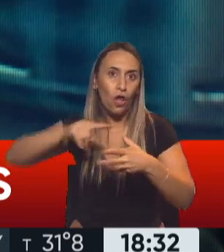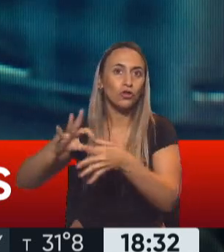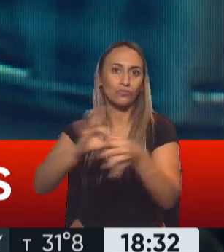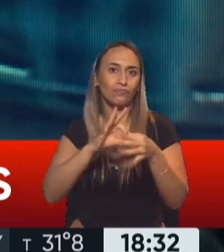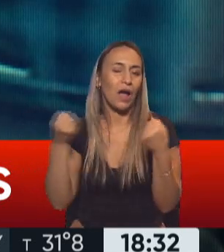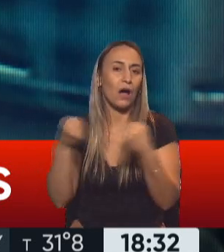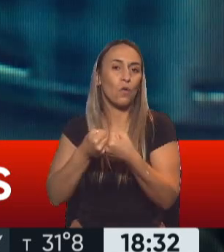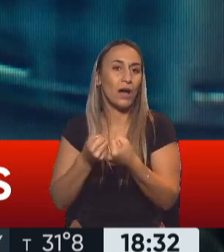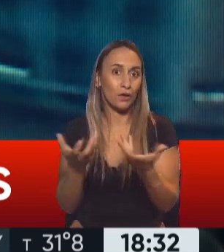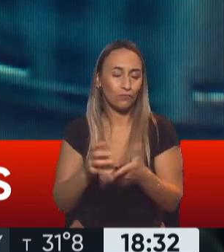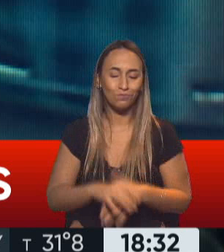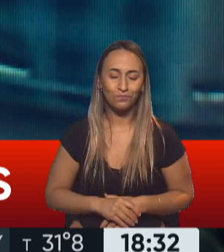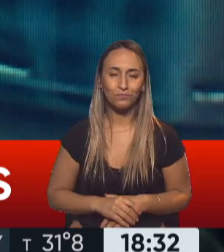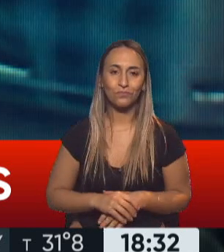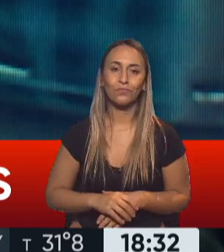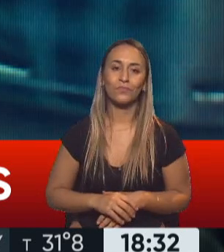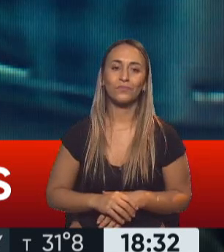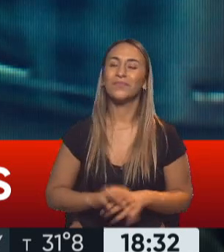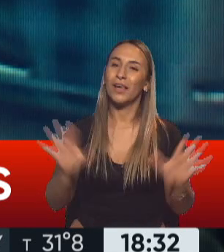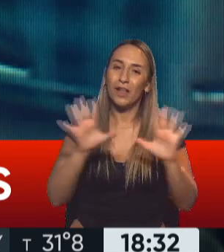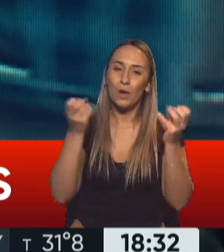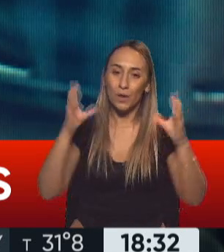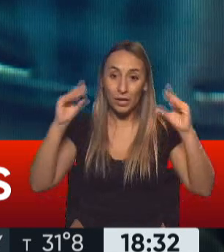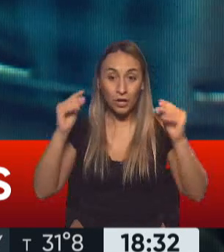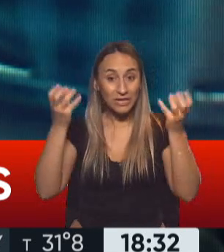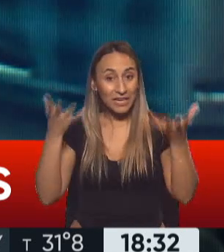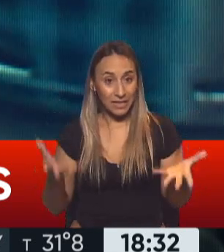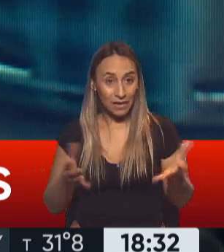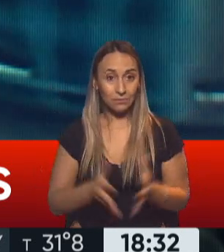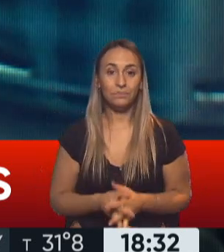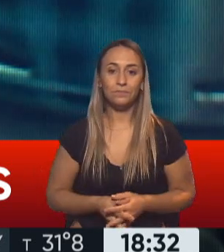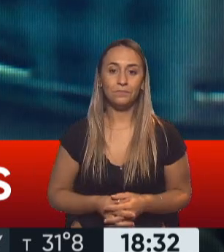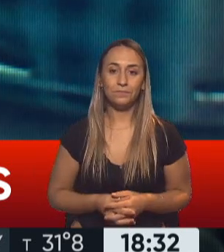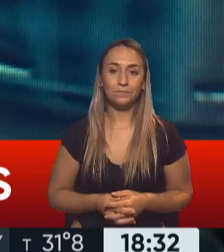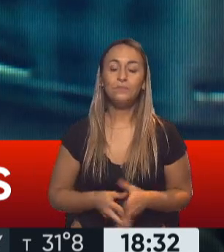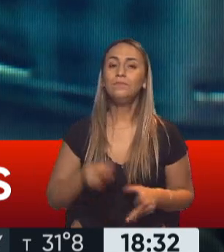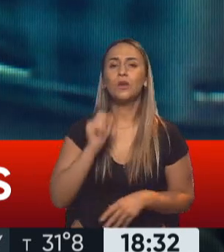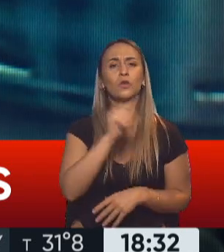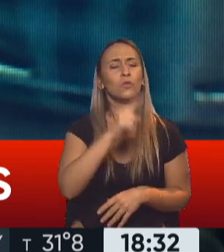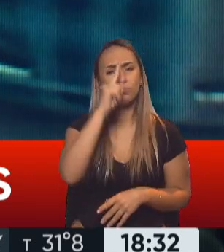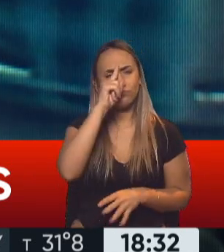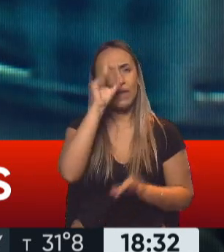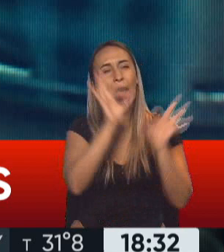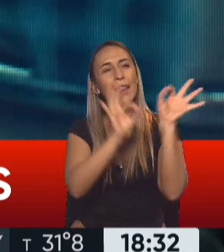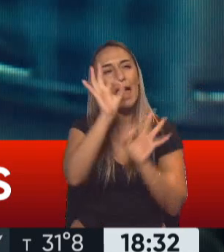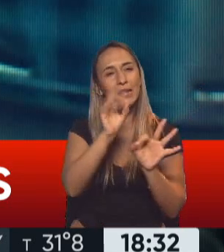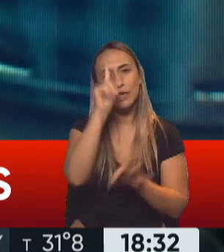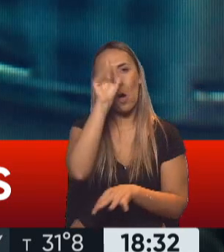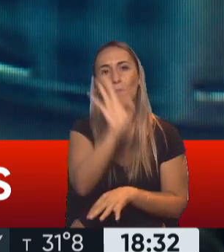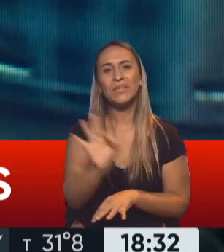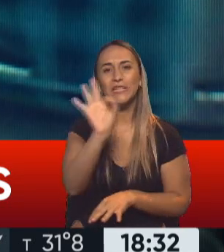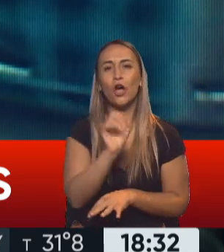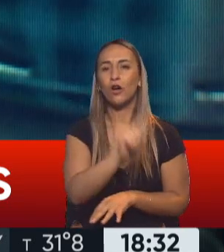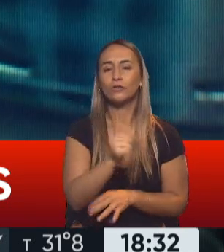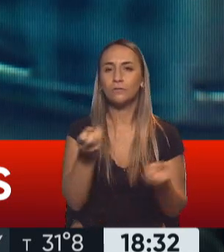Urtubey, ¿cómo le va? Buenas noches, gracias por estos minutos. ¿Qué tal? Buenas noches, ¿cómo están? ¿Cómo va? ¿Cuál es su análisis? ¿Qué puede, digamos,